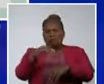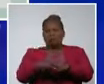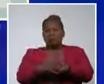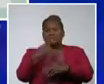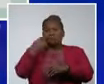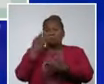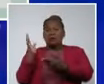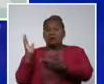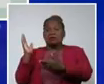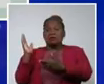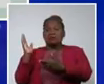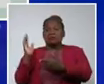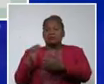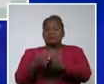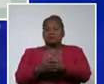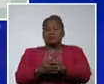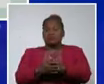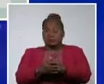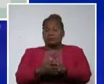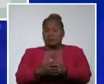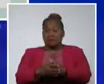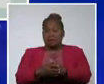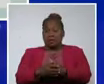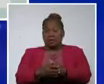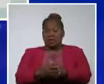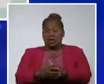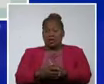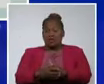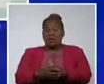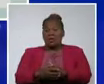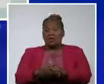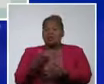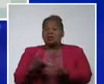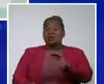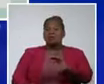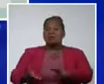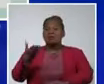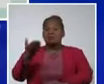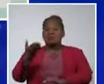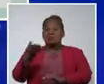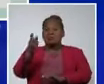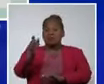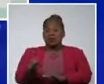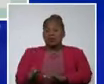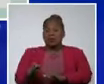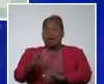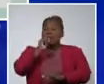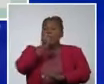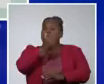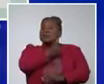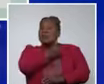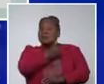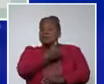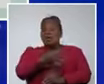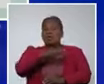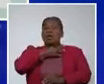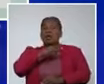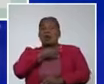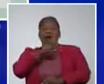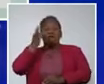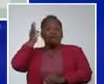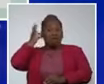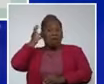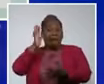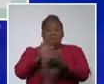ven lo que ha representado el incremento de casos de diciembre, enero, febrero. En